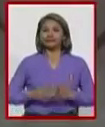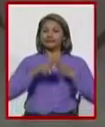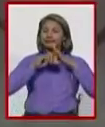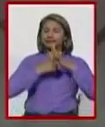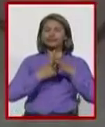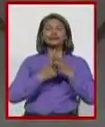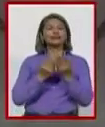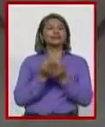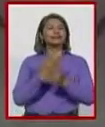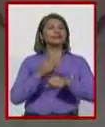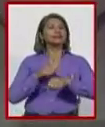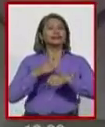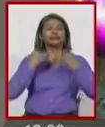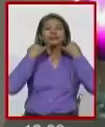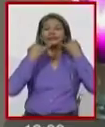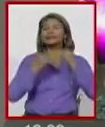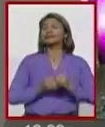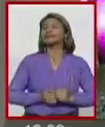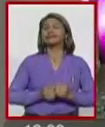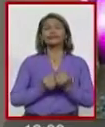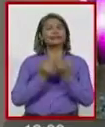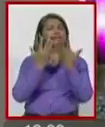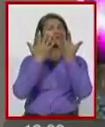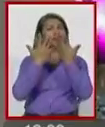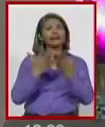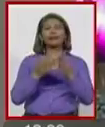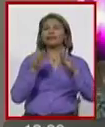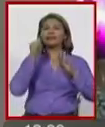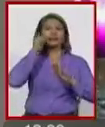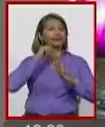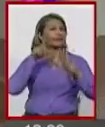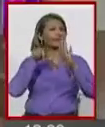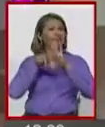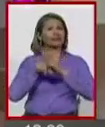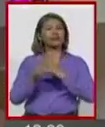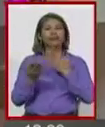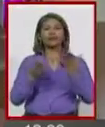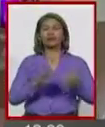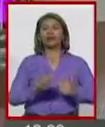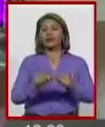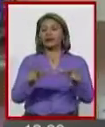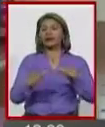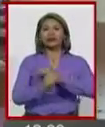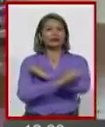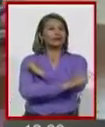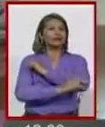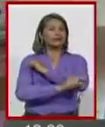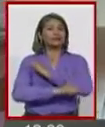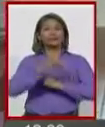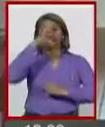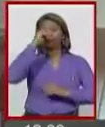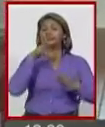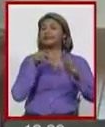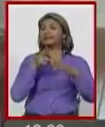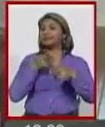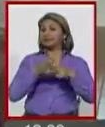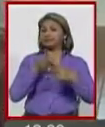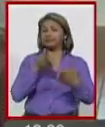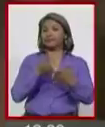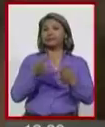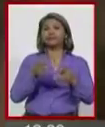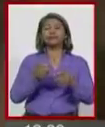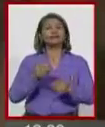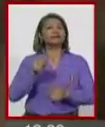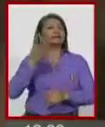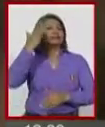Damos inicio a esta jornada informativa con un trágico hecho de feminicidio en el municipio de La Guardia. Un hombre apuñaló a su